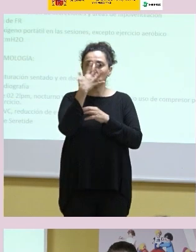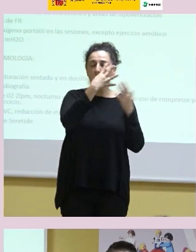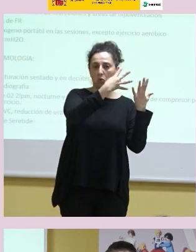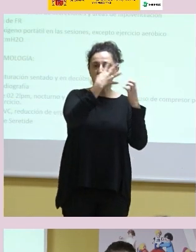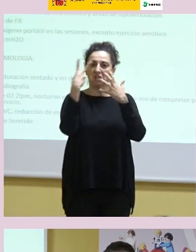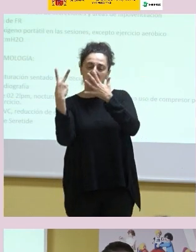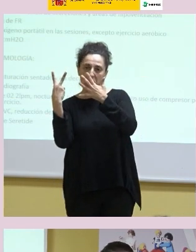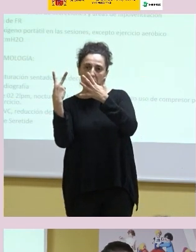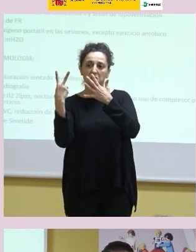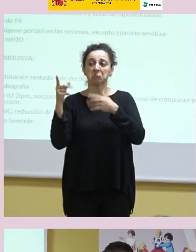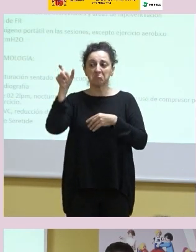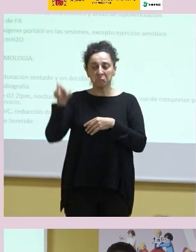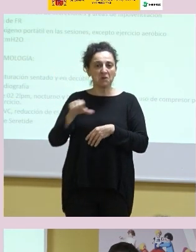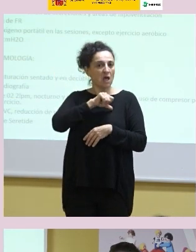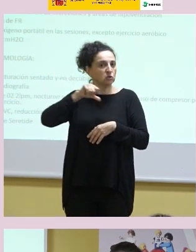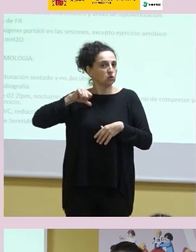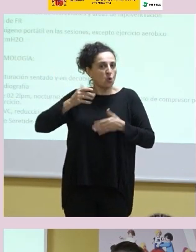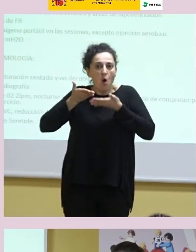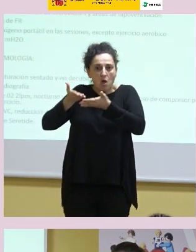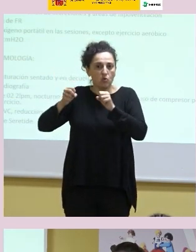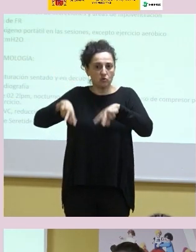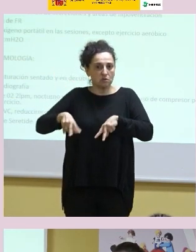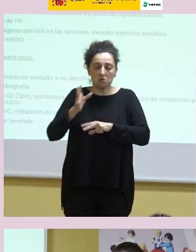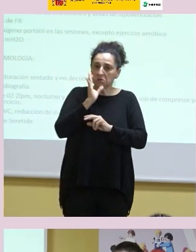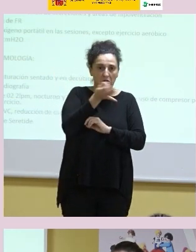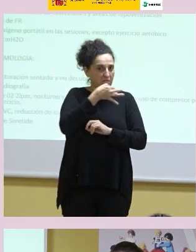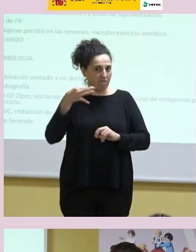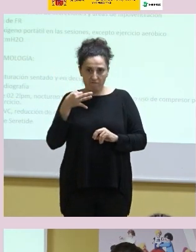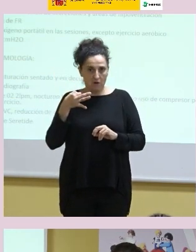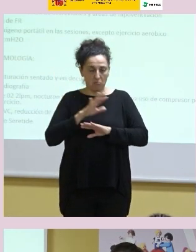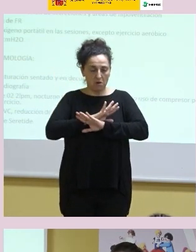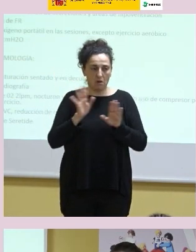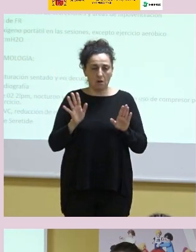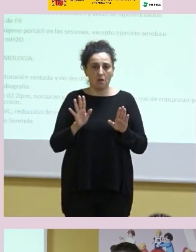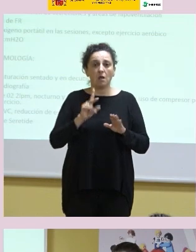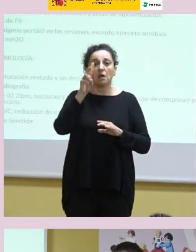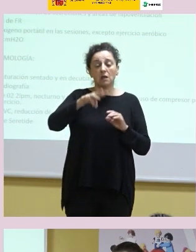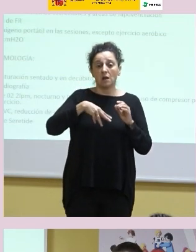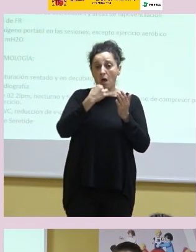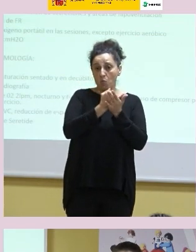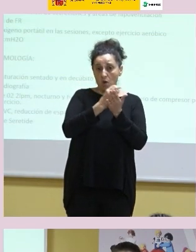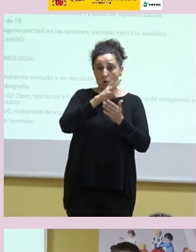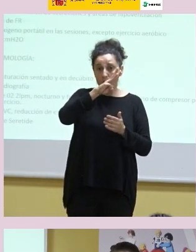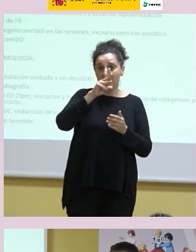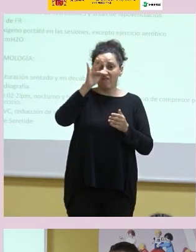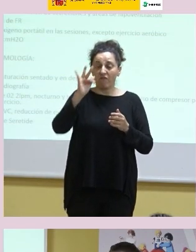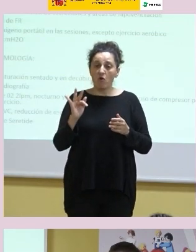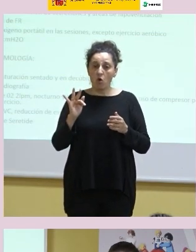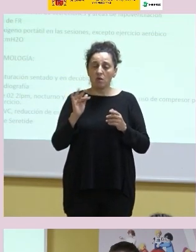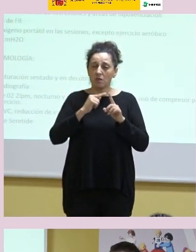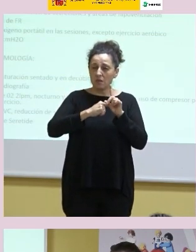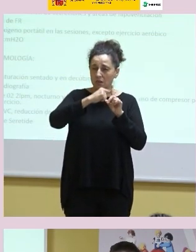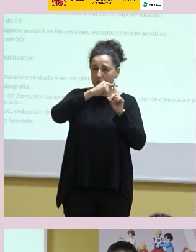haciendo el paciente por sí solo sin ningún tipo de ayuda, así que fenomenal. Volvimos a realizar la prueba del peak flow, que subió un poquito su